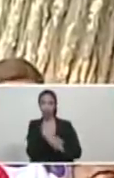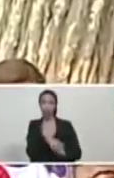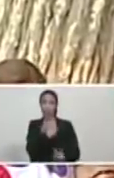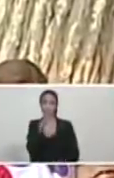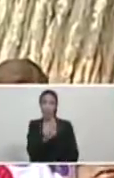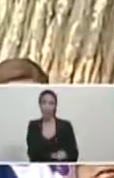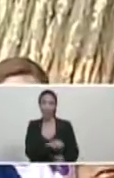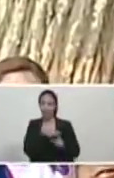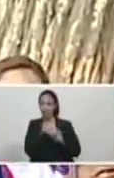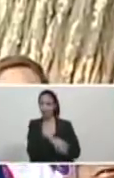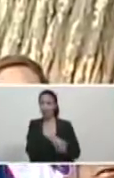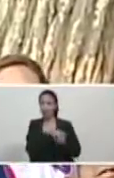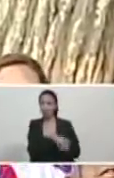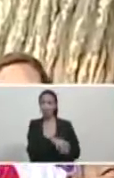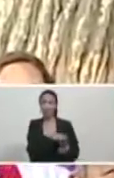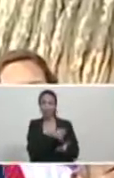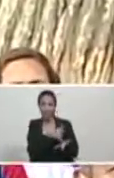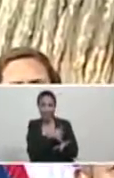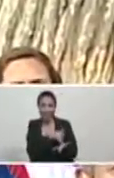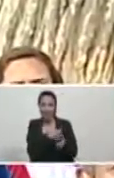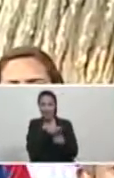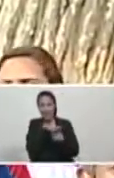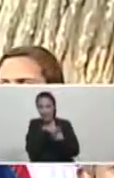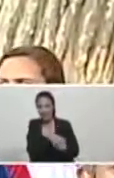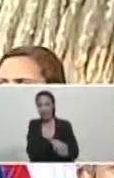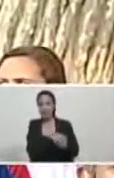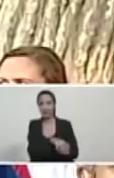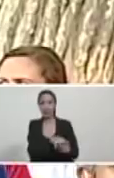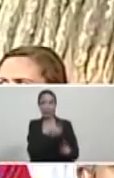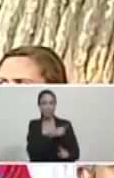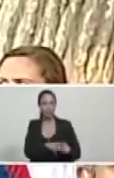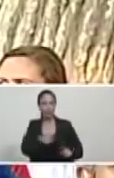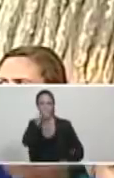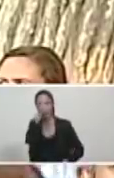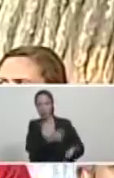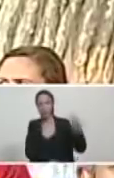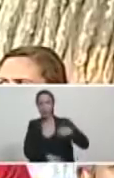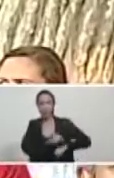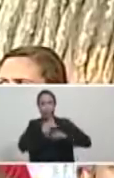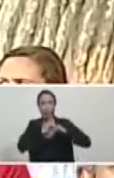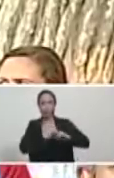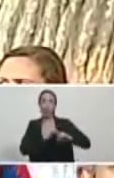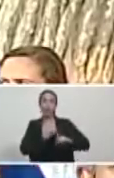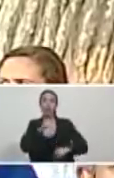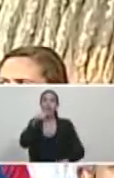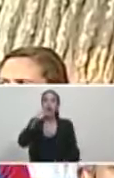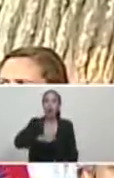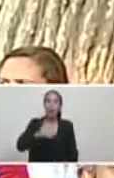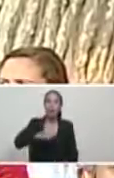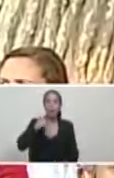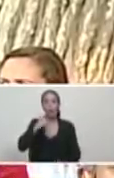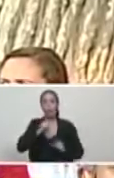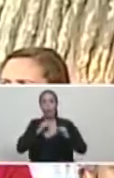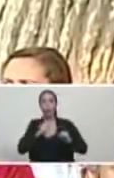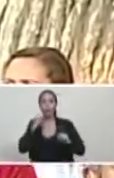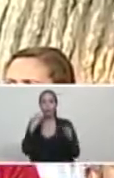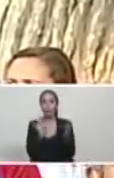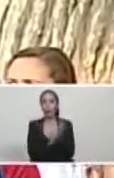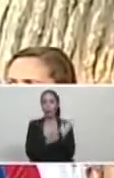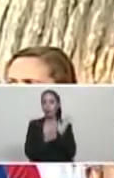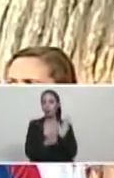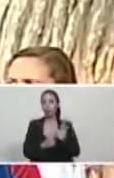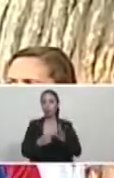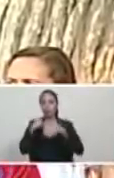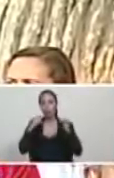las han querido doblegar, pero que no lo van a lograr porque hoy nosotros debemos demostrar y